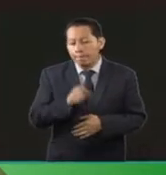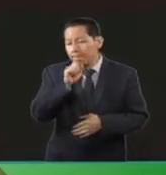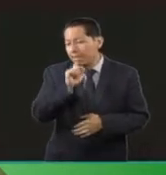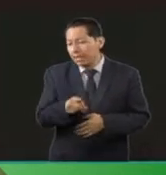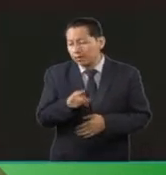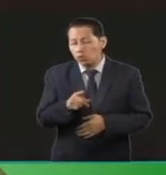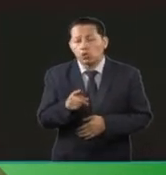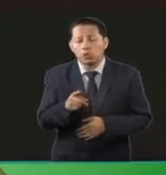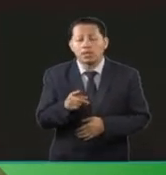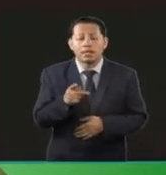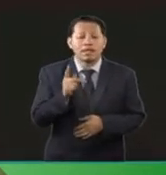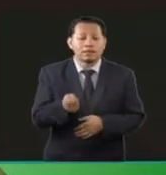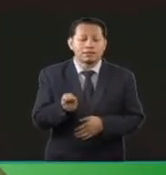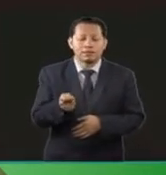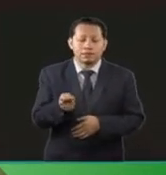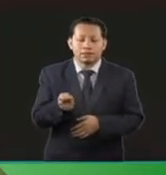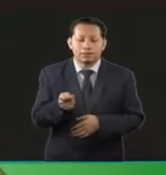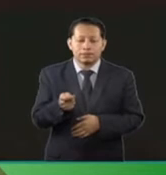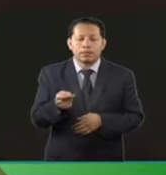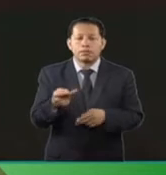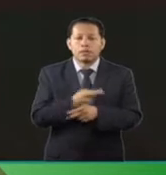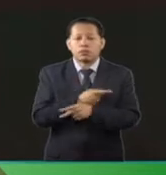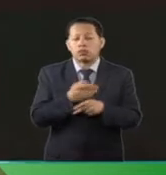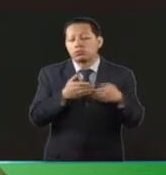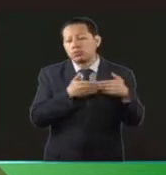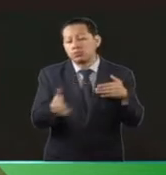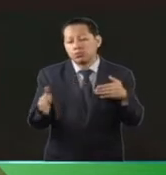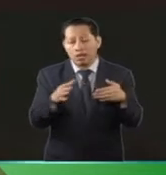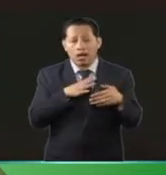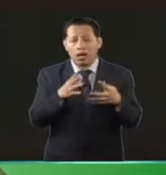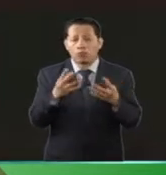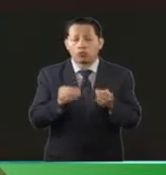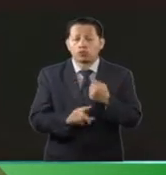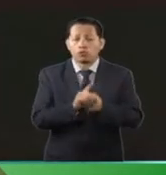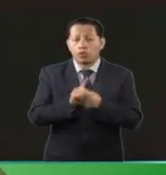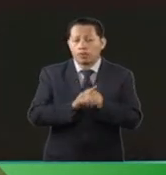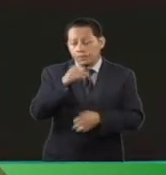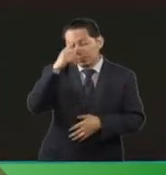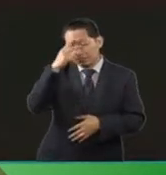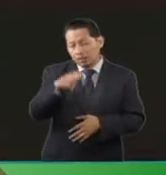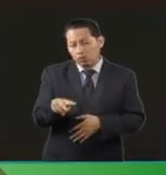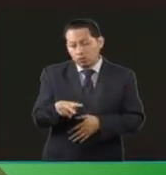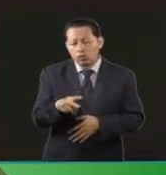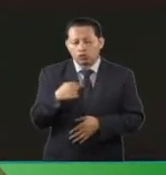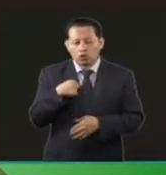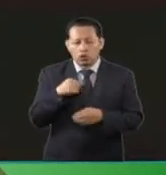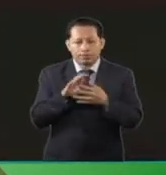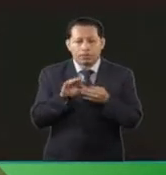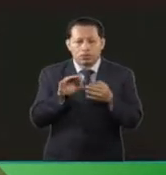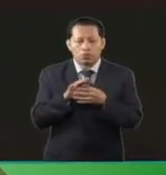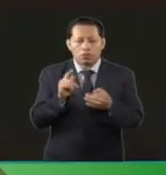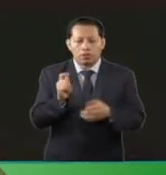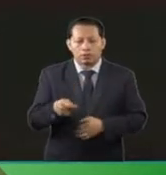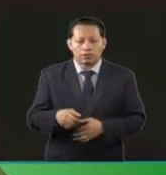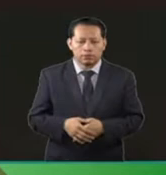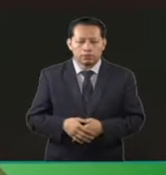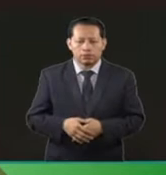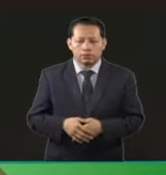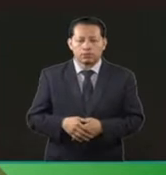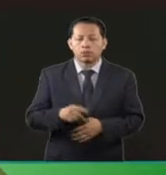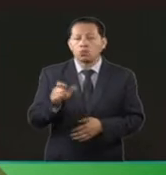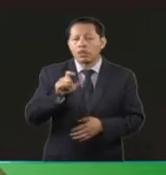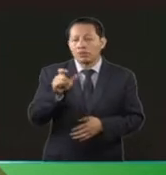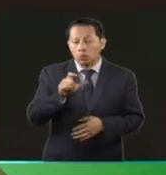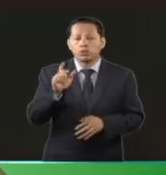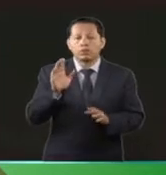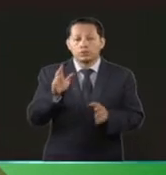trajo consigo grandes problemas para México y lo explico la nacionalización